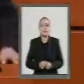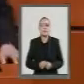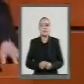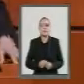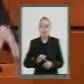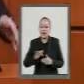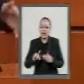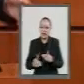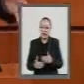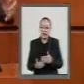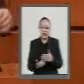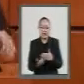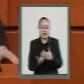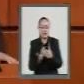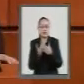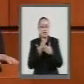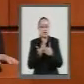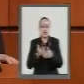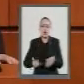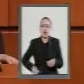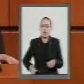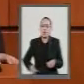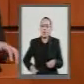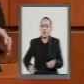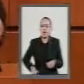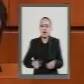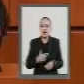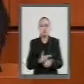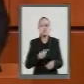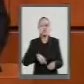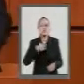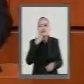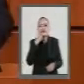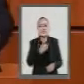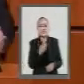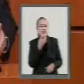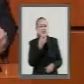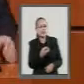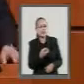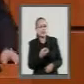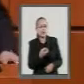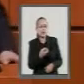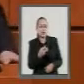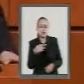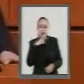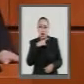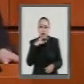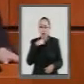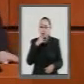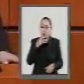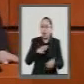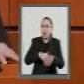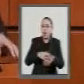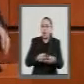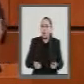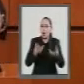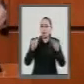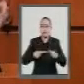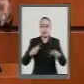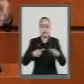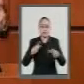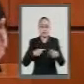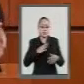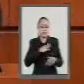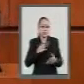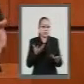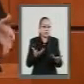de la mañana, el gobierno del estado se aventuró a decir que era prematuro dar cifras sobre